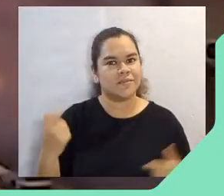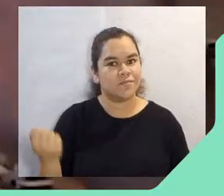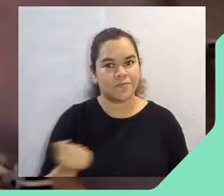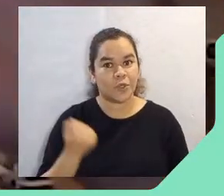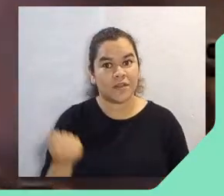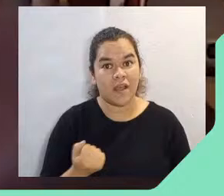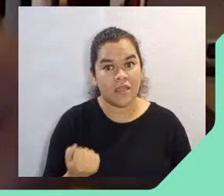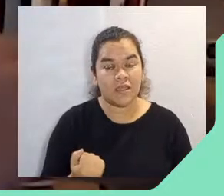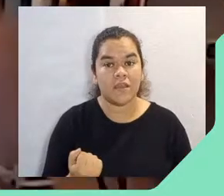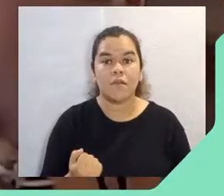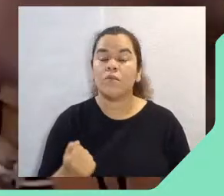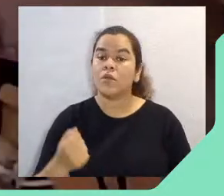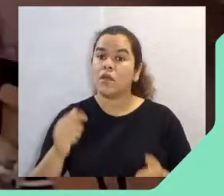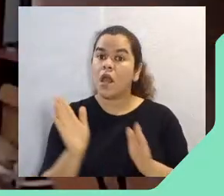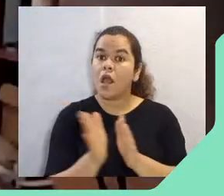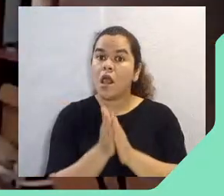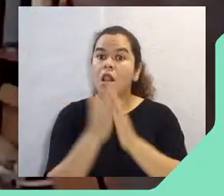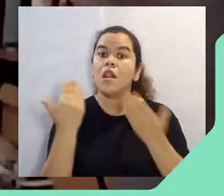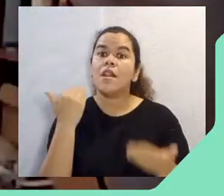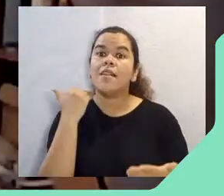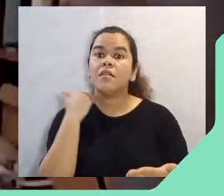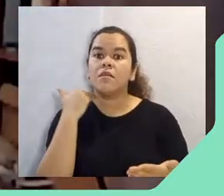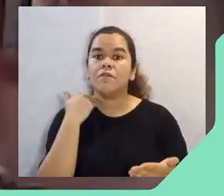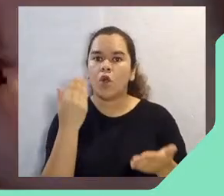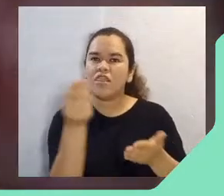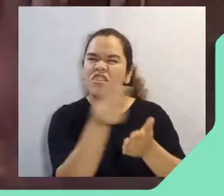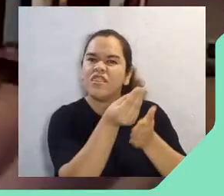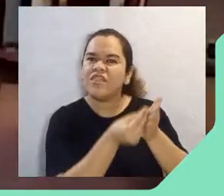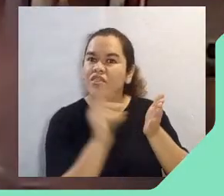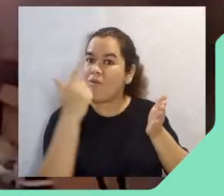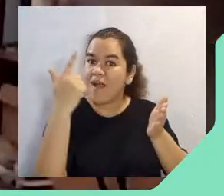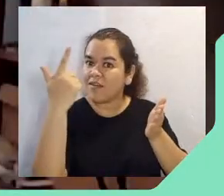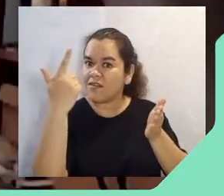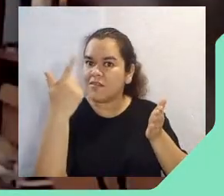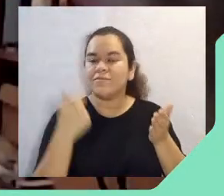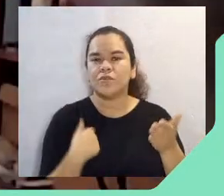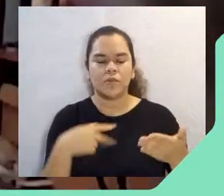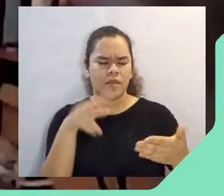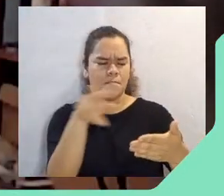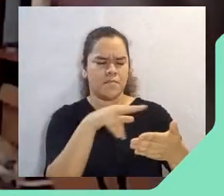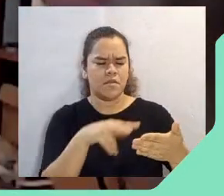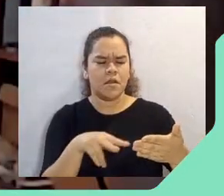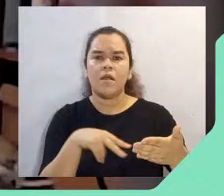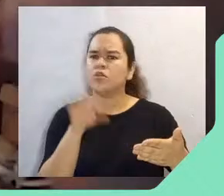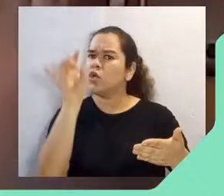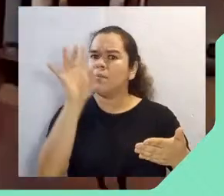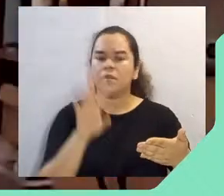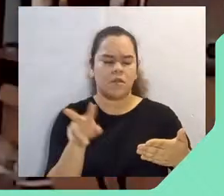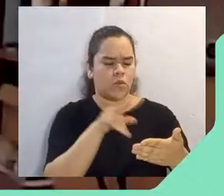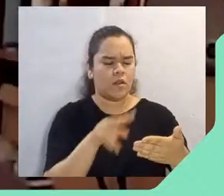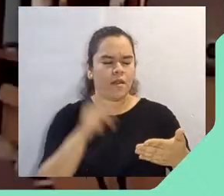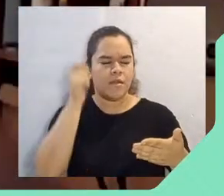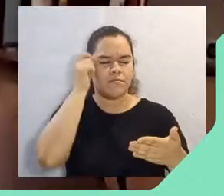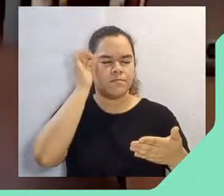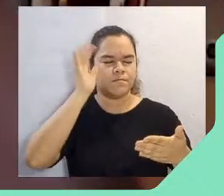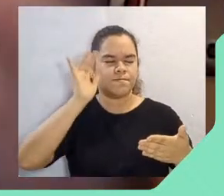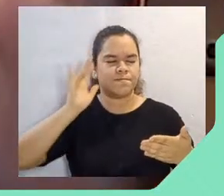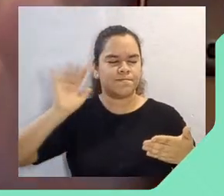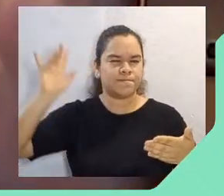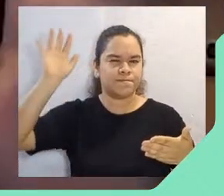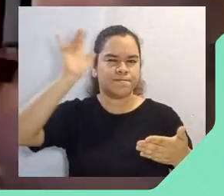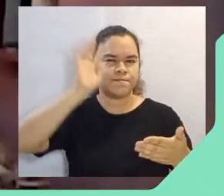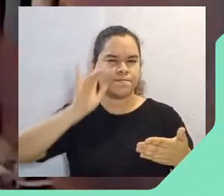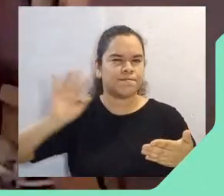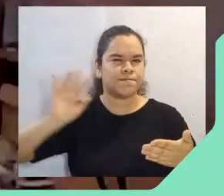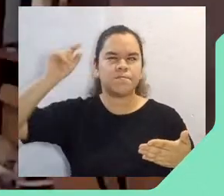tener imágenes, les hace imaginar las situaciones, y cuando ustedes se pueden imaginar las situaciones, entonces el ingeniero electricista puede